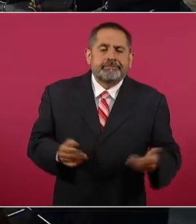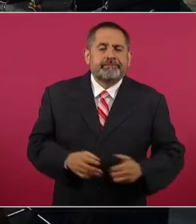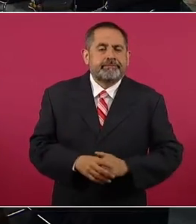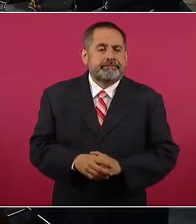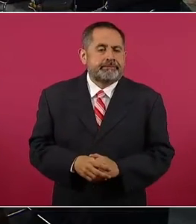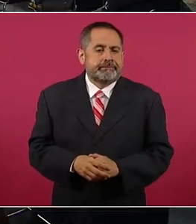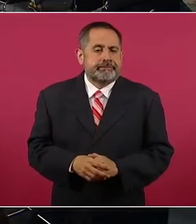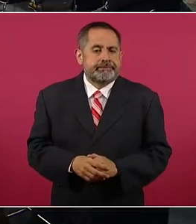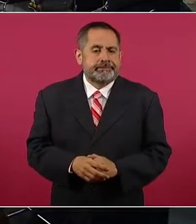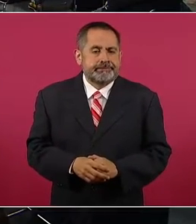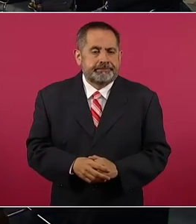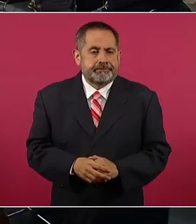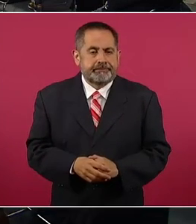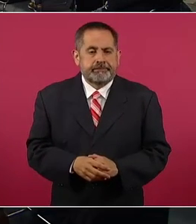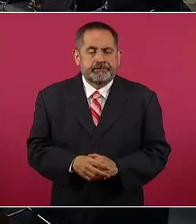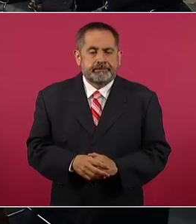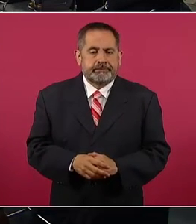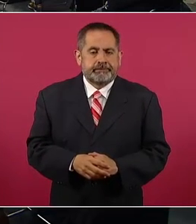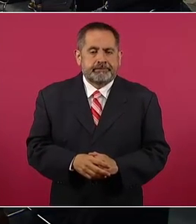Y